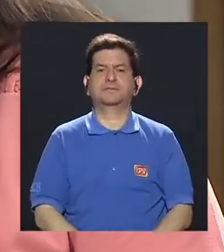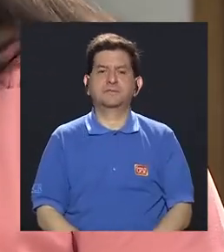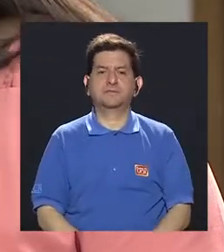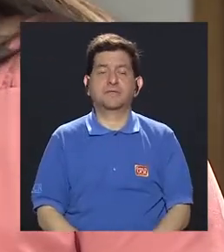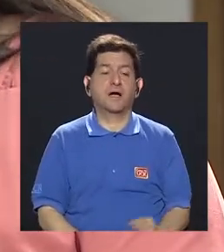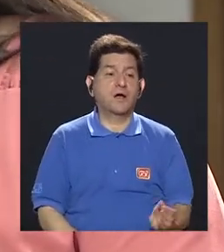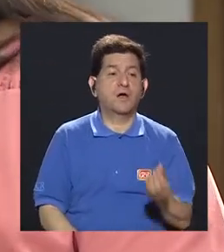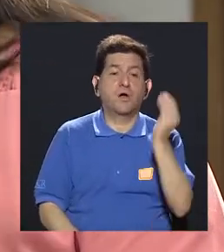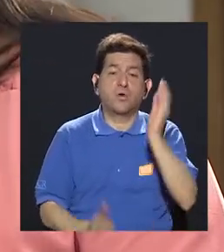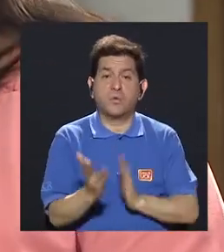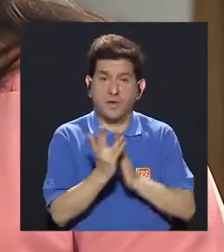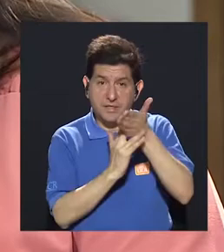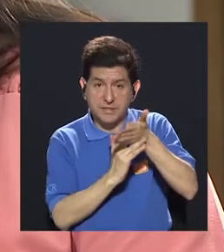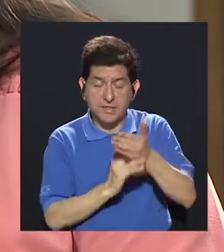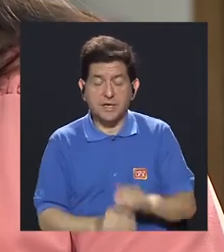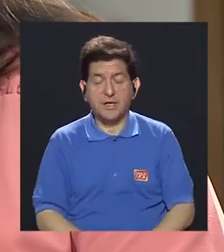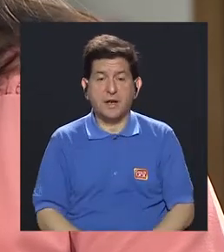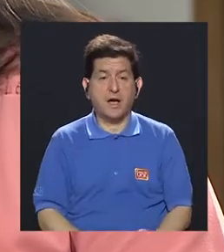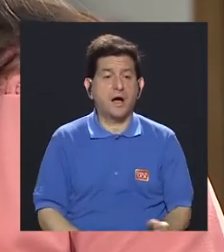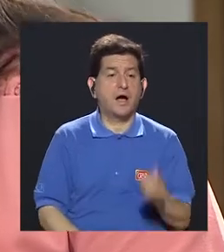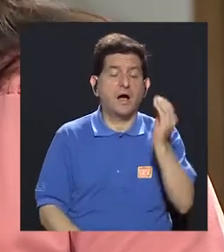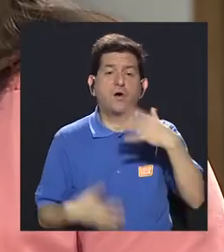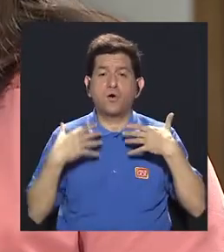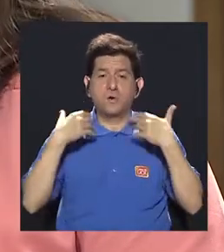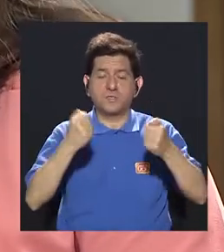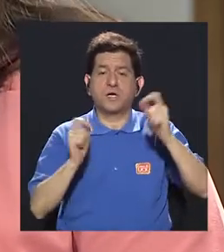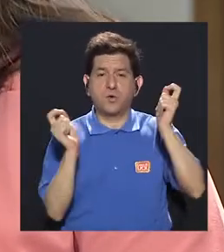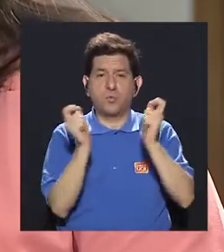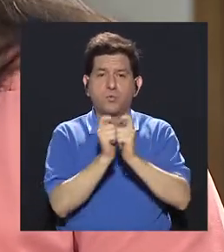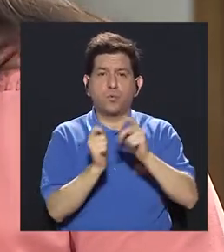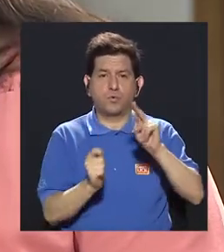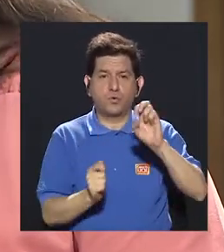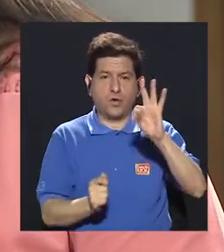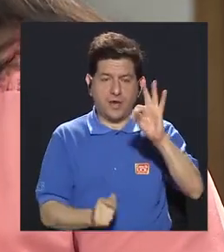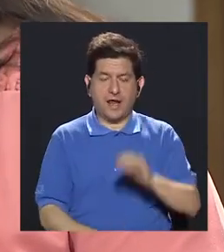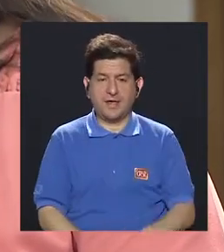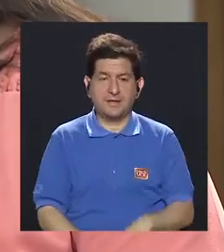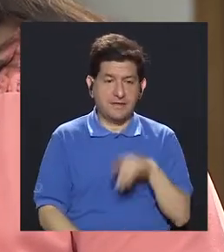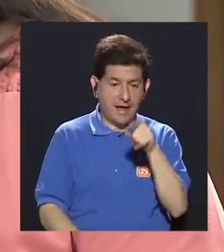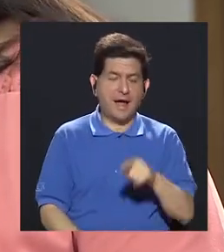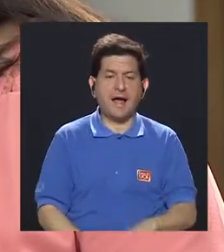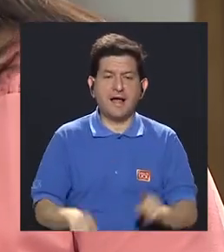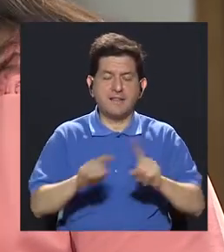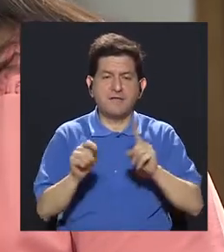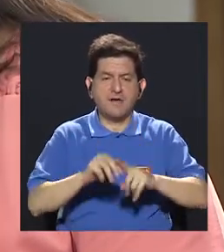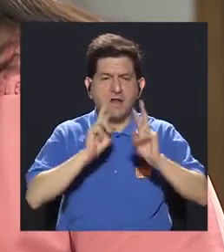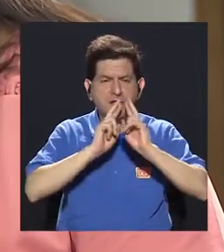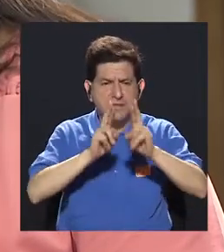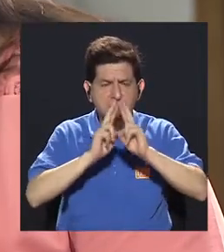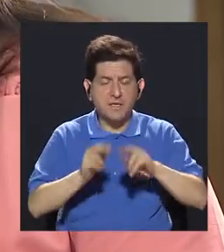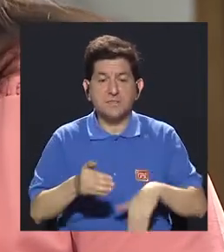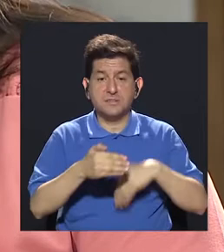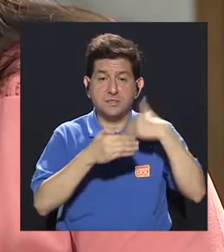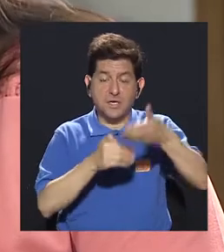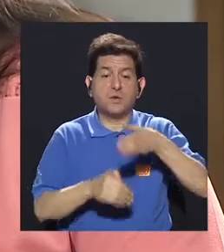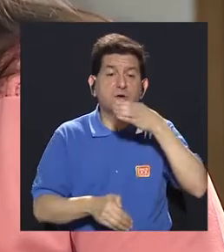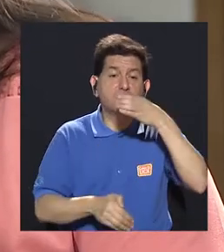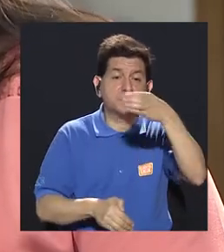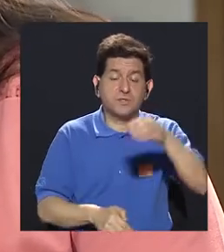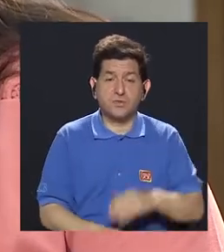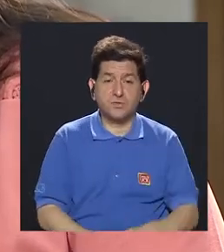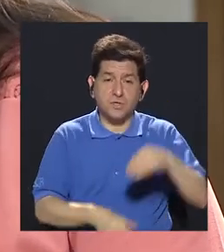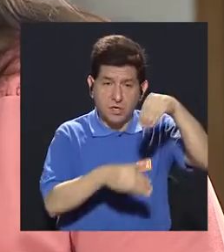necesidades, porque los chicos al ingresar a jovensalud.net llenan una serie de cuestionarios y según los resultados es que se les